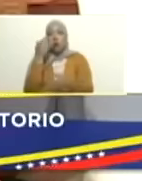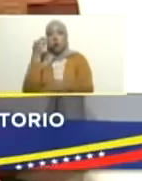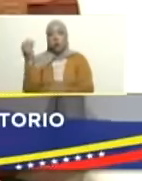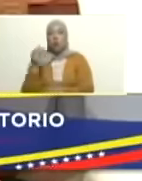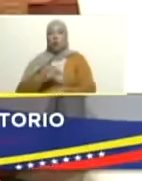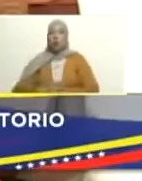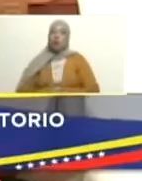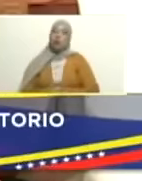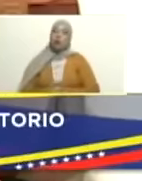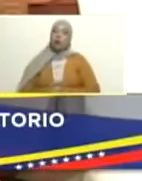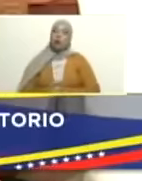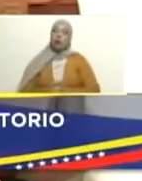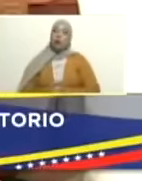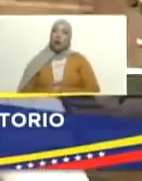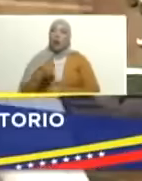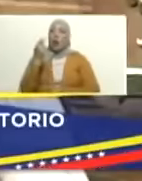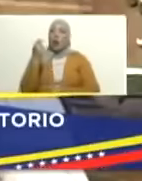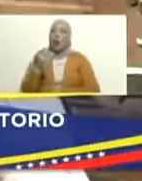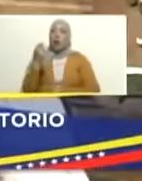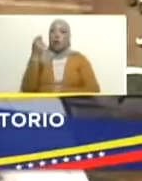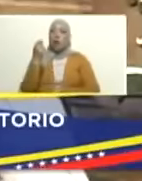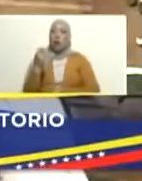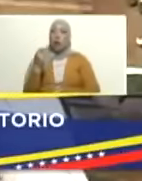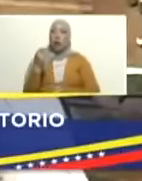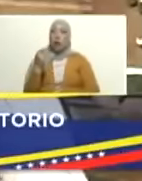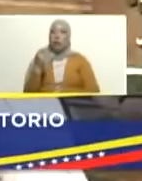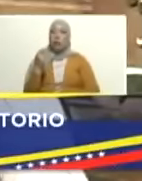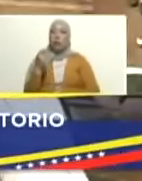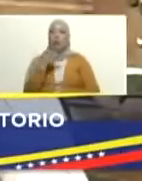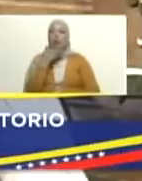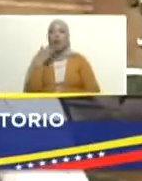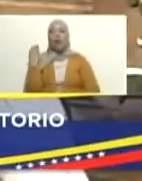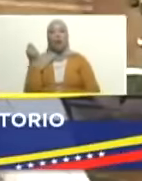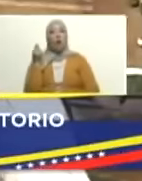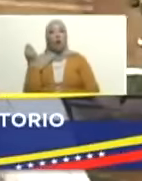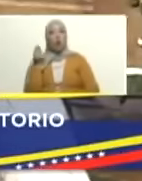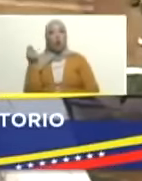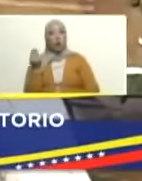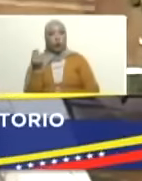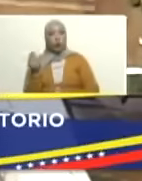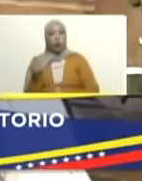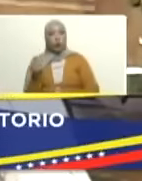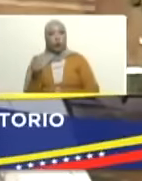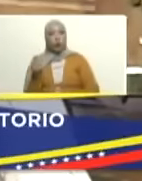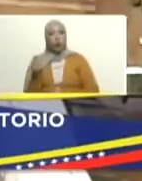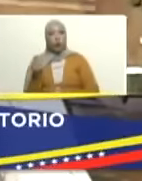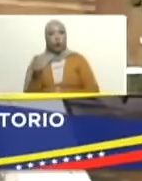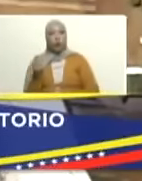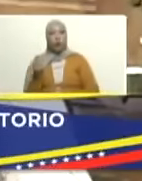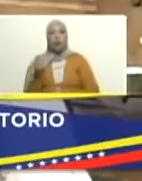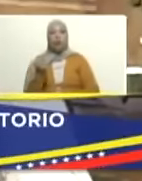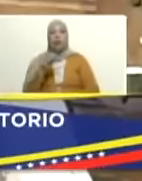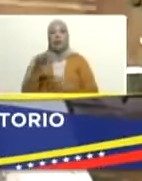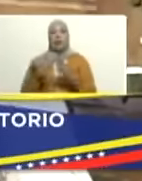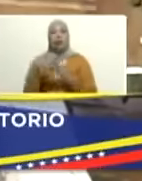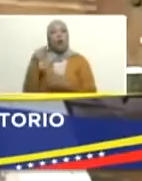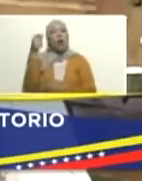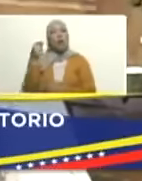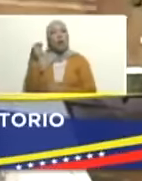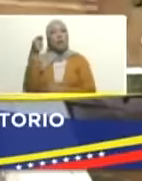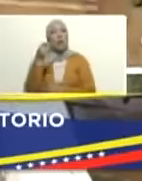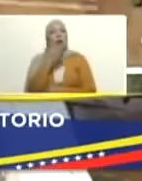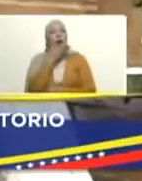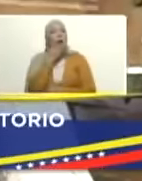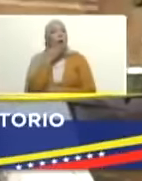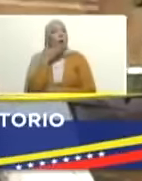Garbet, diputada de la Juventud, diputada es la más joven de la Asamblea Nacional,